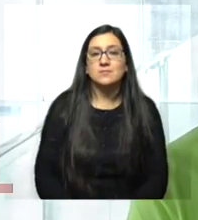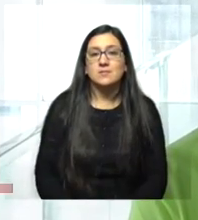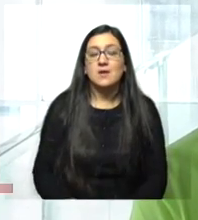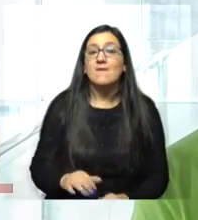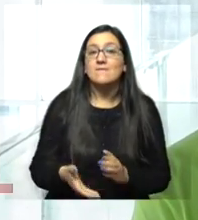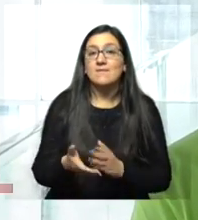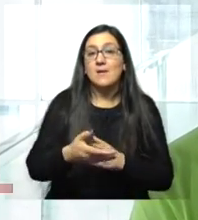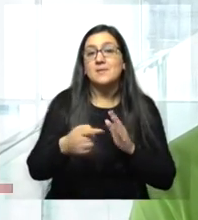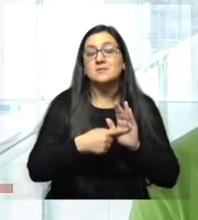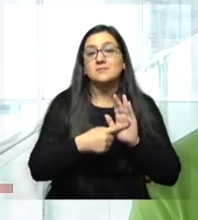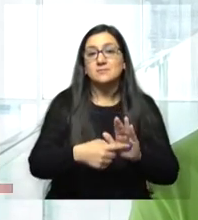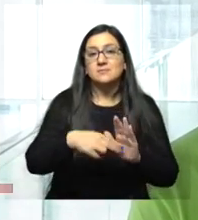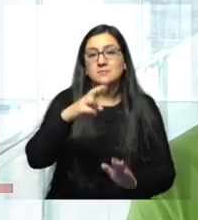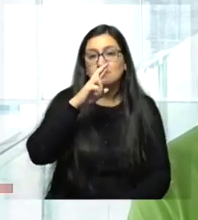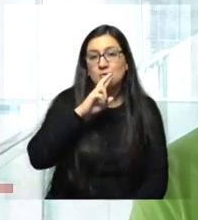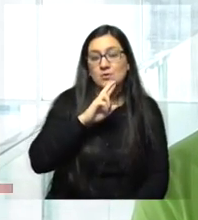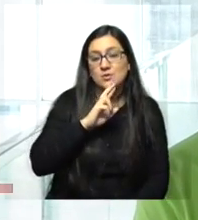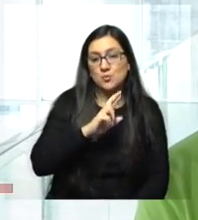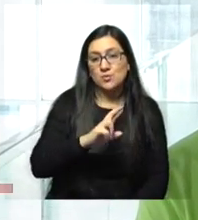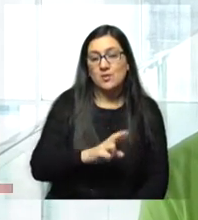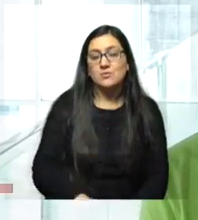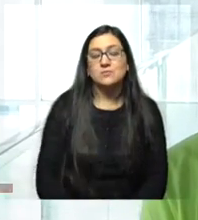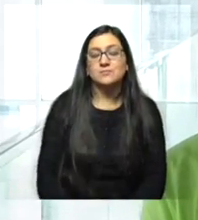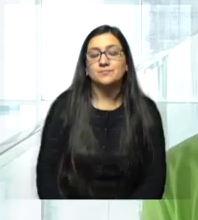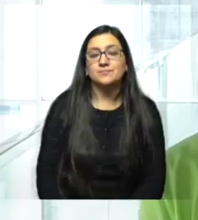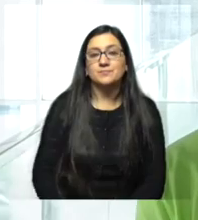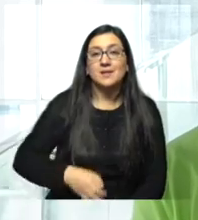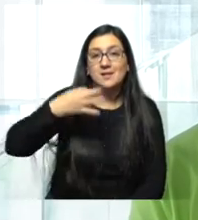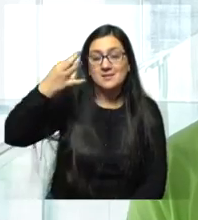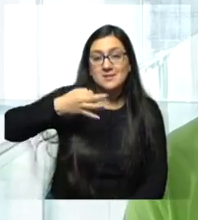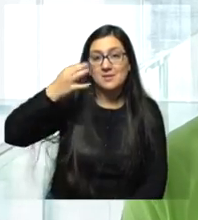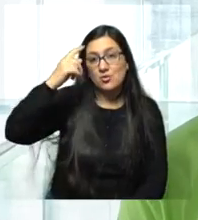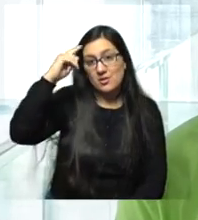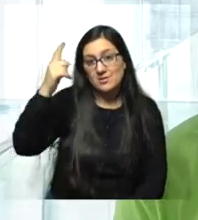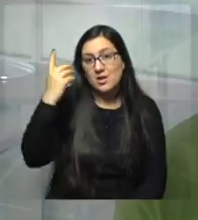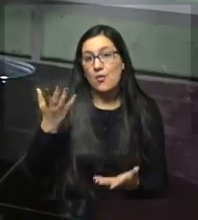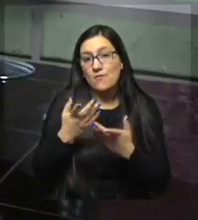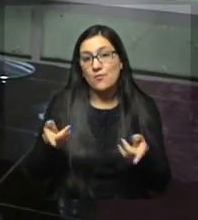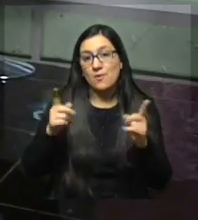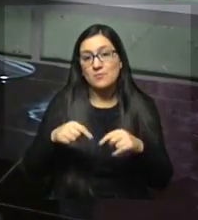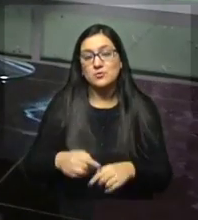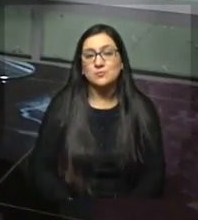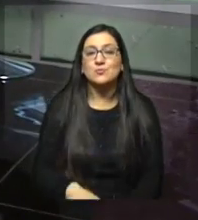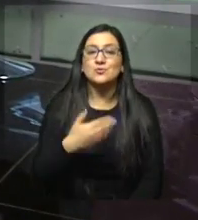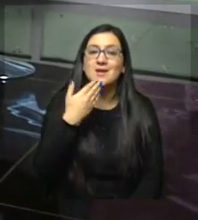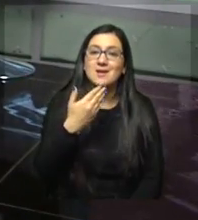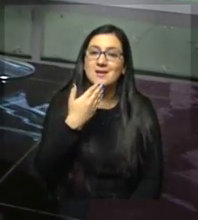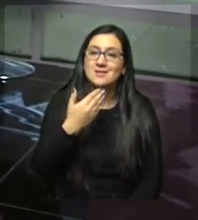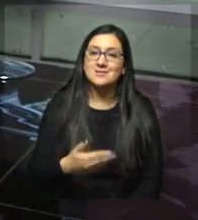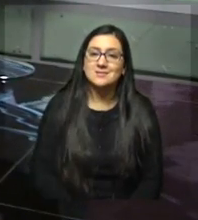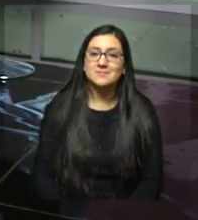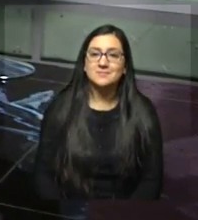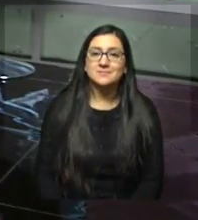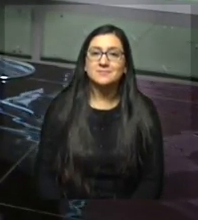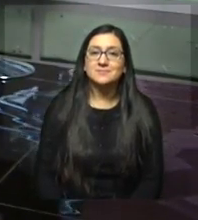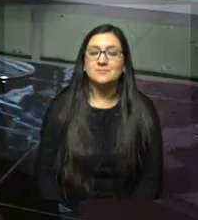presentando los resultados en algunos momentos en este seminario internacional. Así que volvemos con ustedes. Muchas gracias, Mauri. Muchas gracias